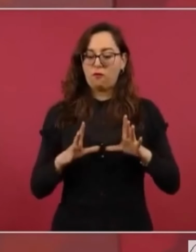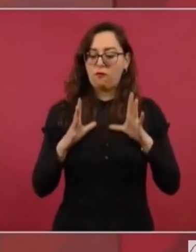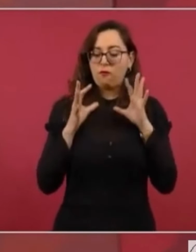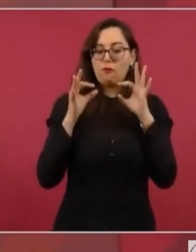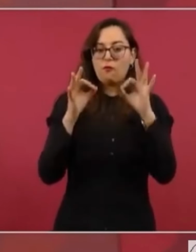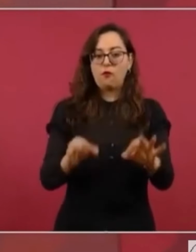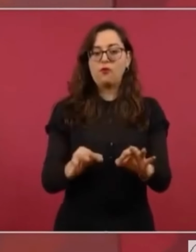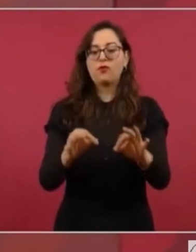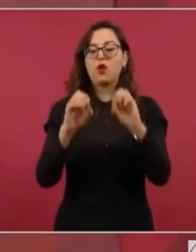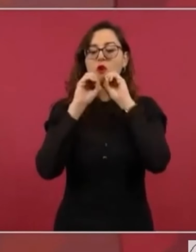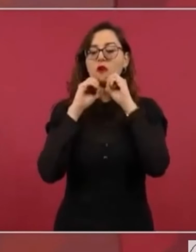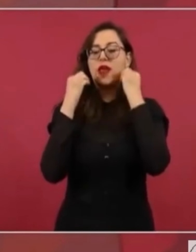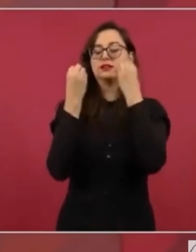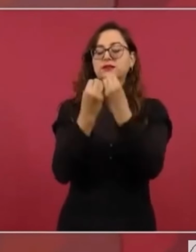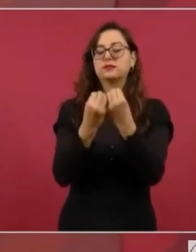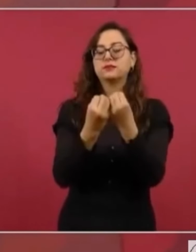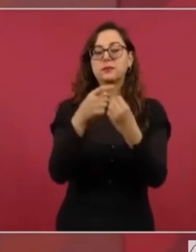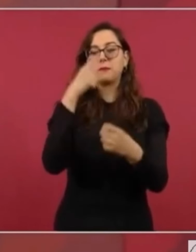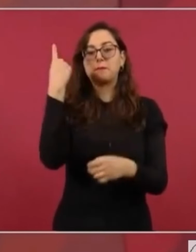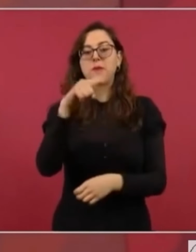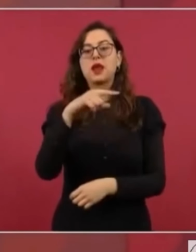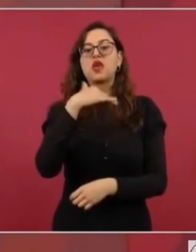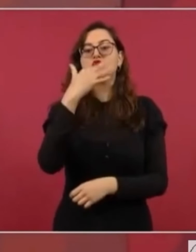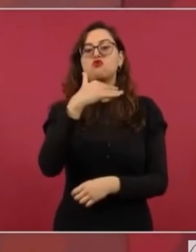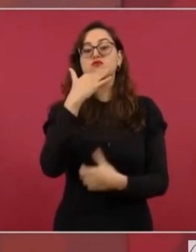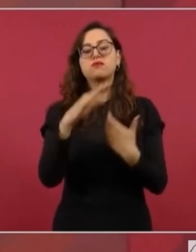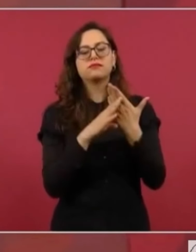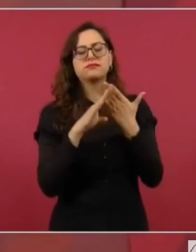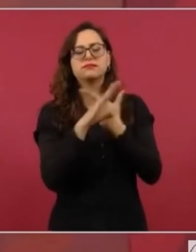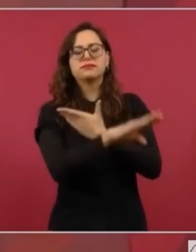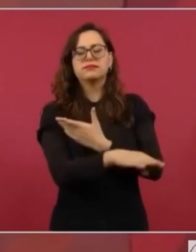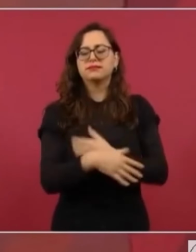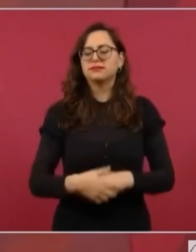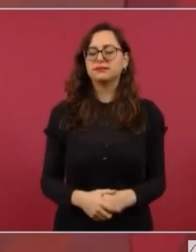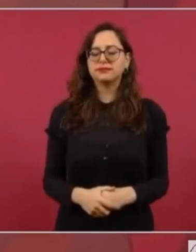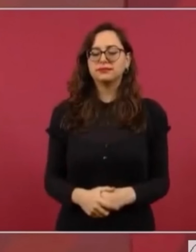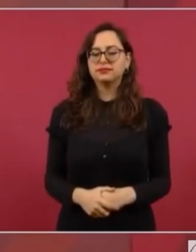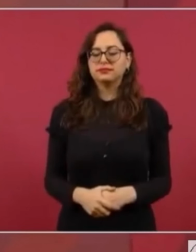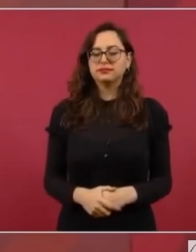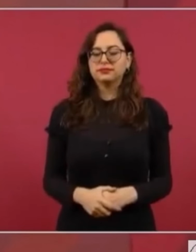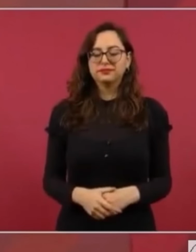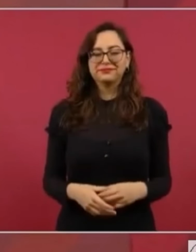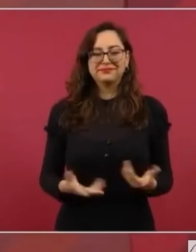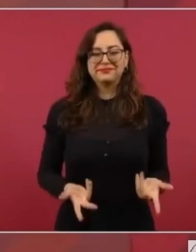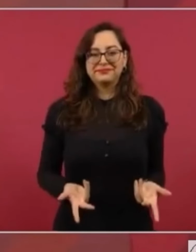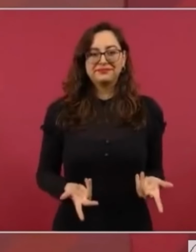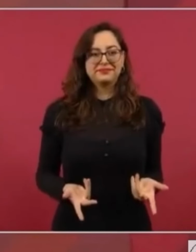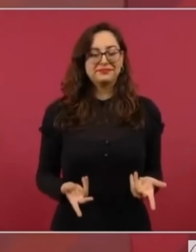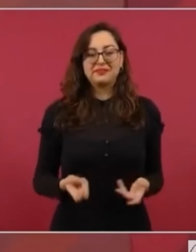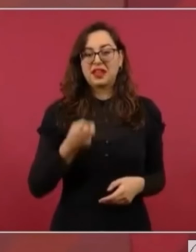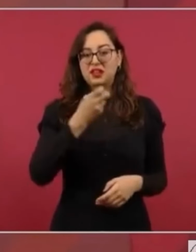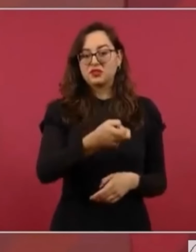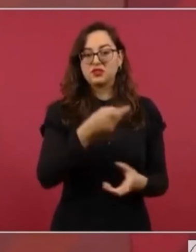como el de la transparencia, todo esto promovido por la llamada sociedad